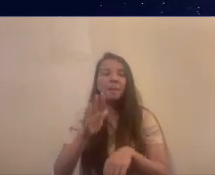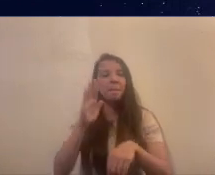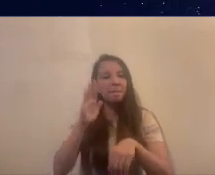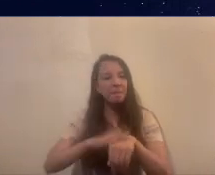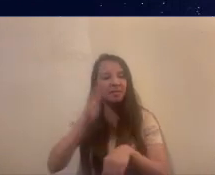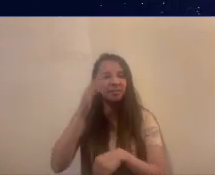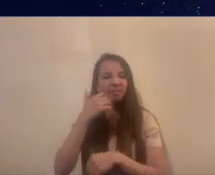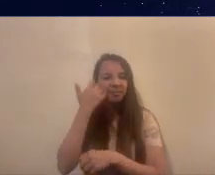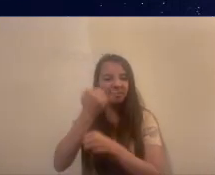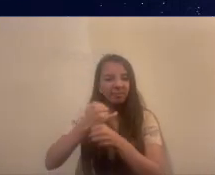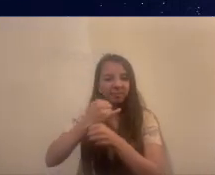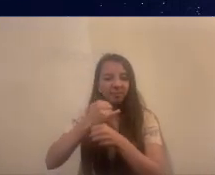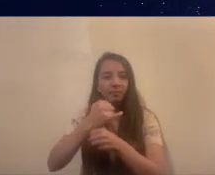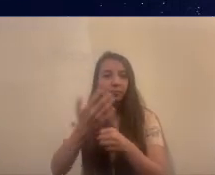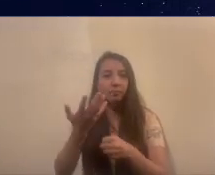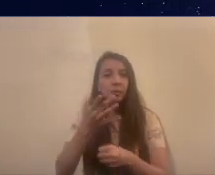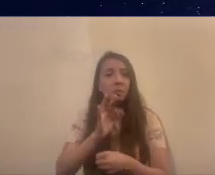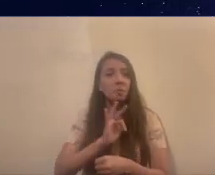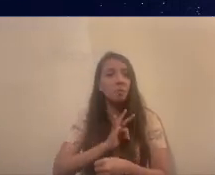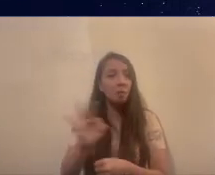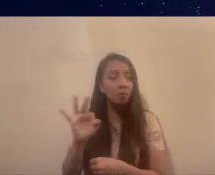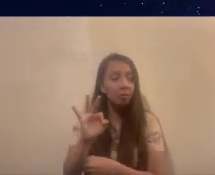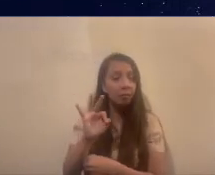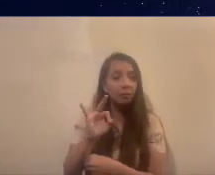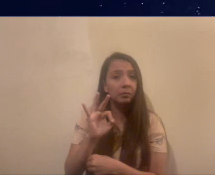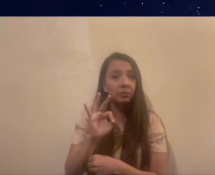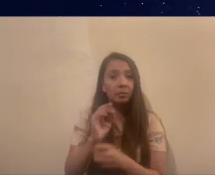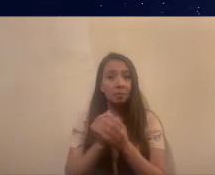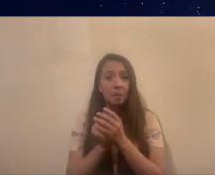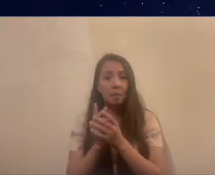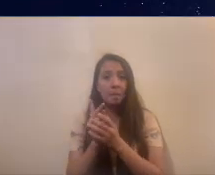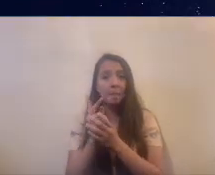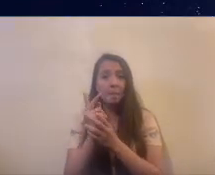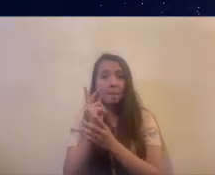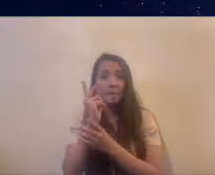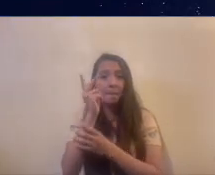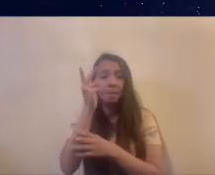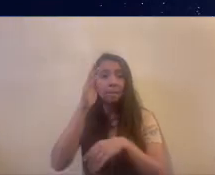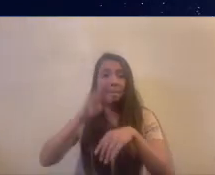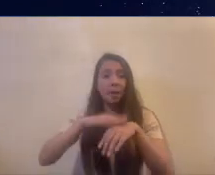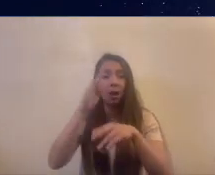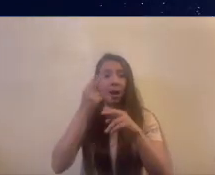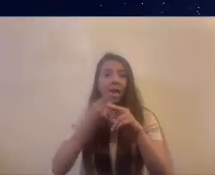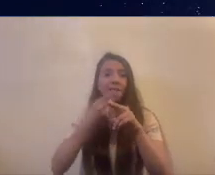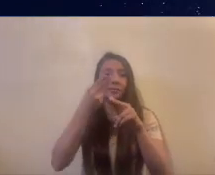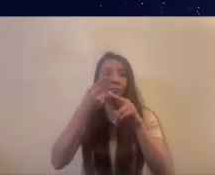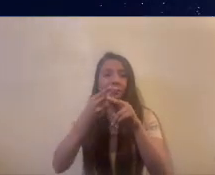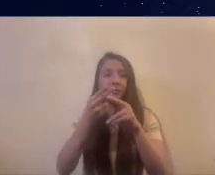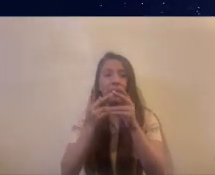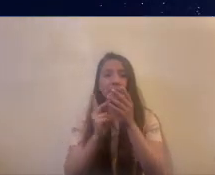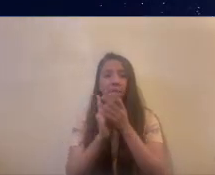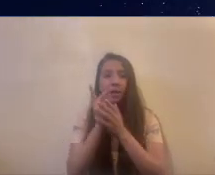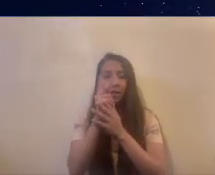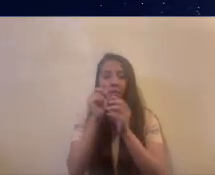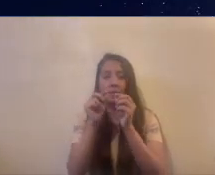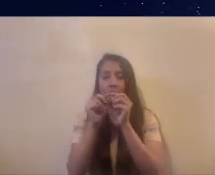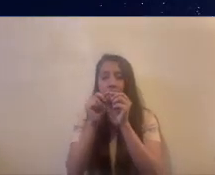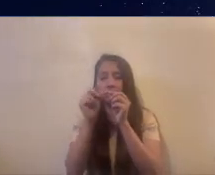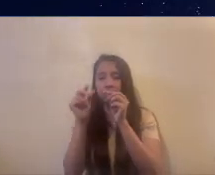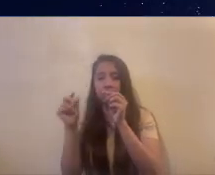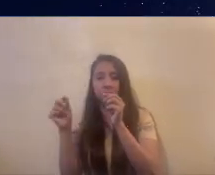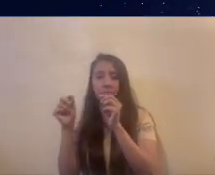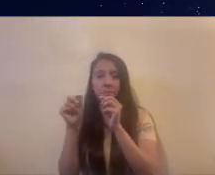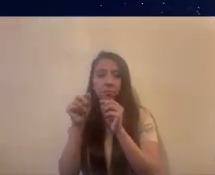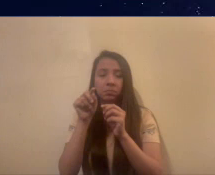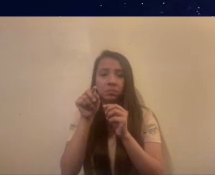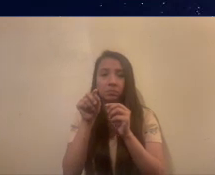con eso, queríamos ver qué tanto que podían crecer hasta obtener las plantulitas. Ahí me sale la palabra en